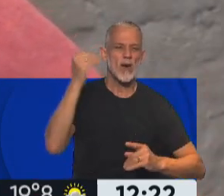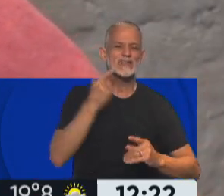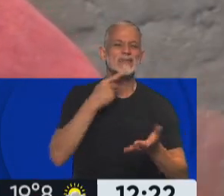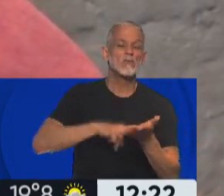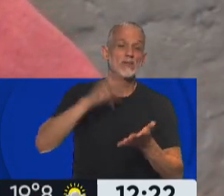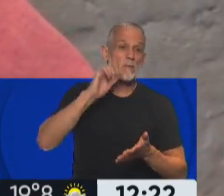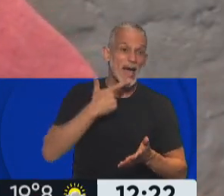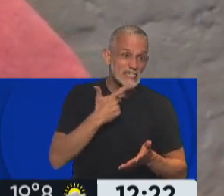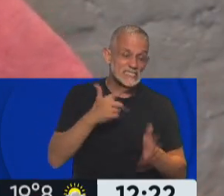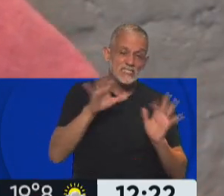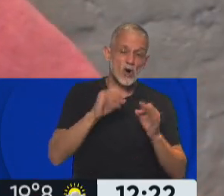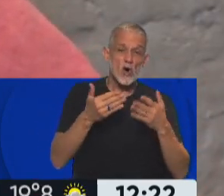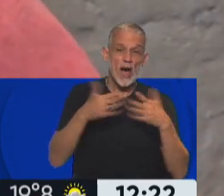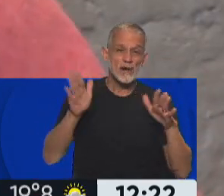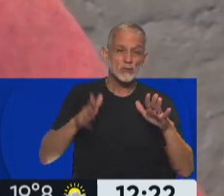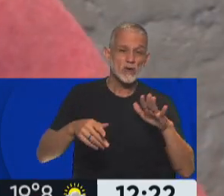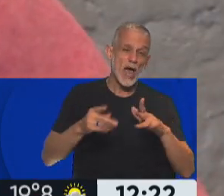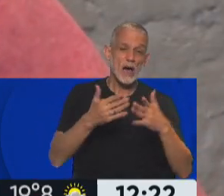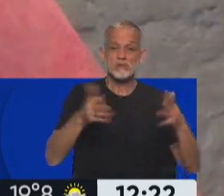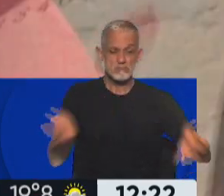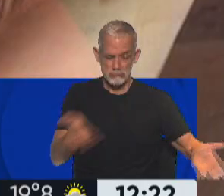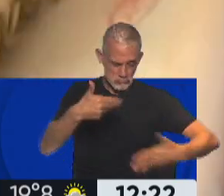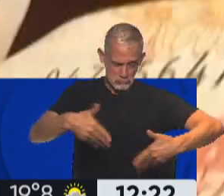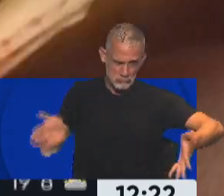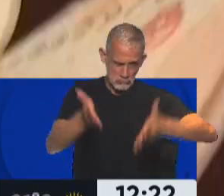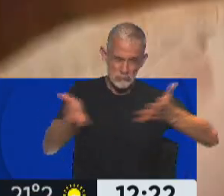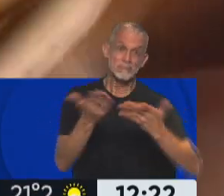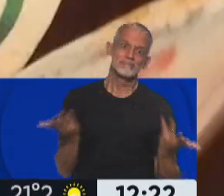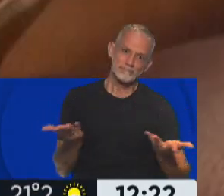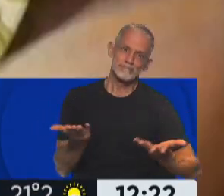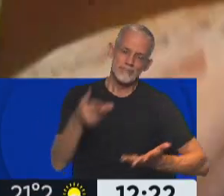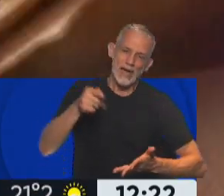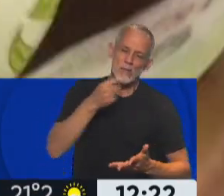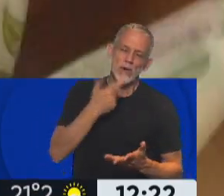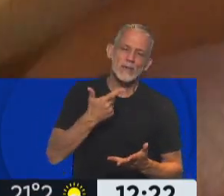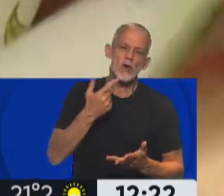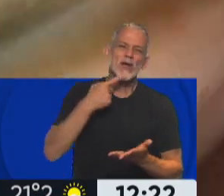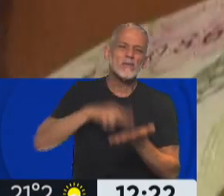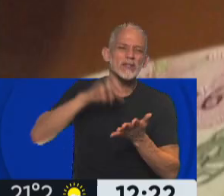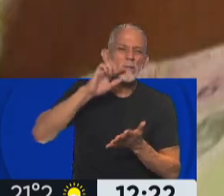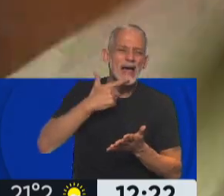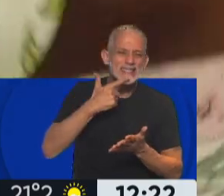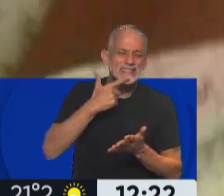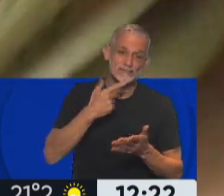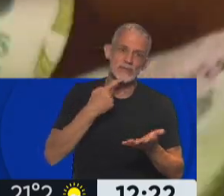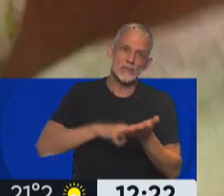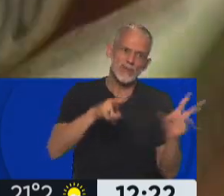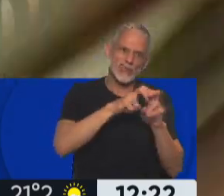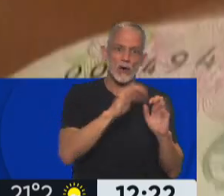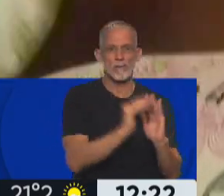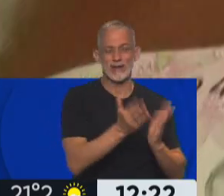país, o apertura, más apertura a la economía, lo cual también tiene costos, por ejemplo, en el caso del impuesto país, tiene costos fiscales, digamos.